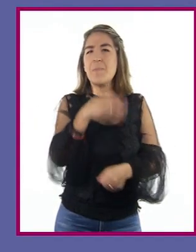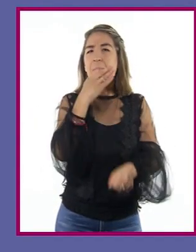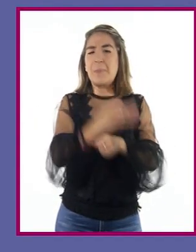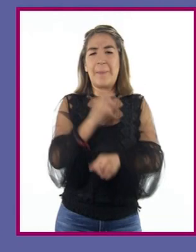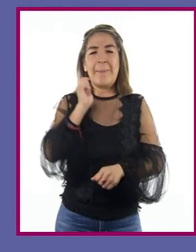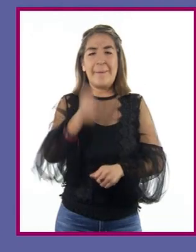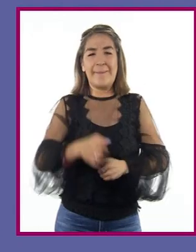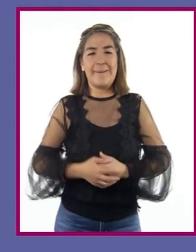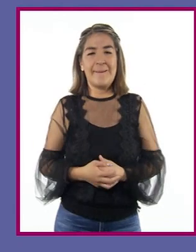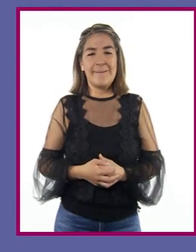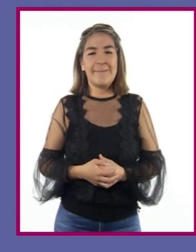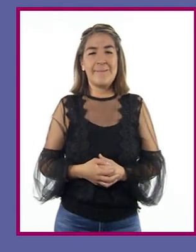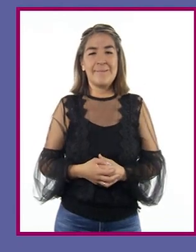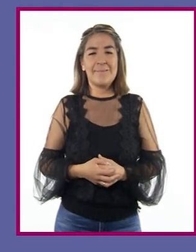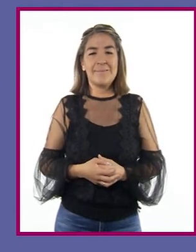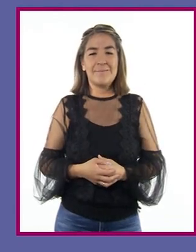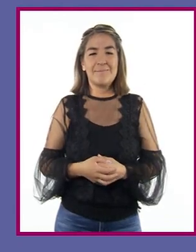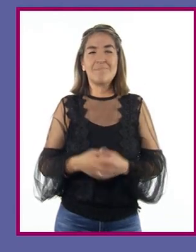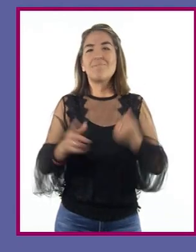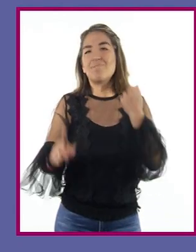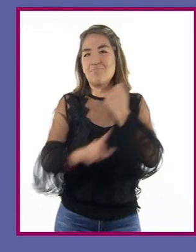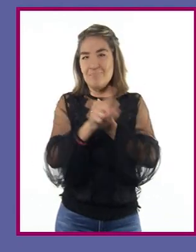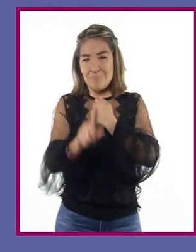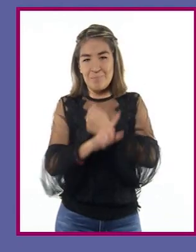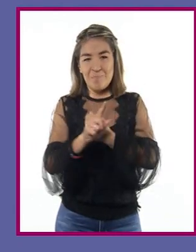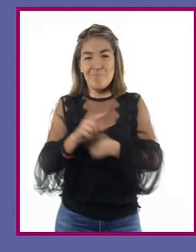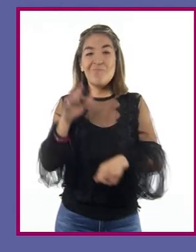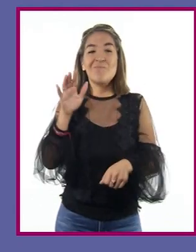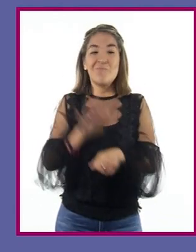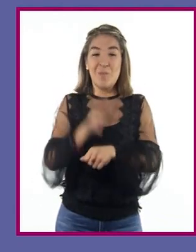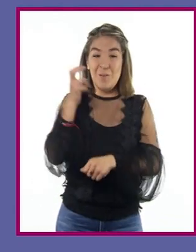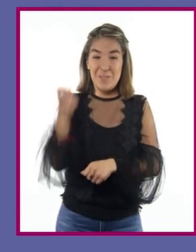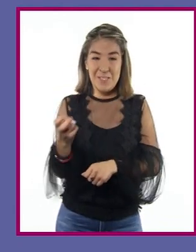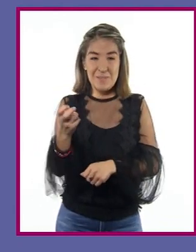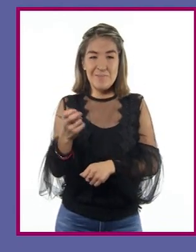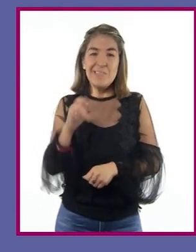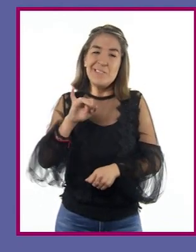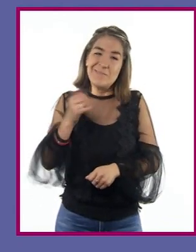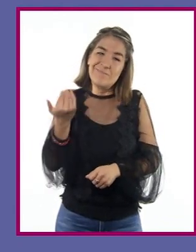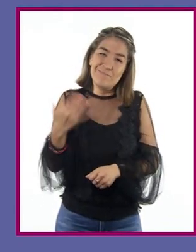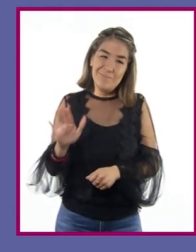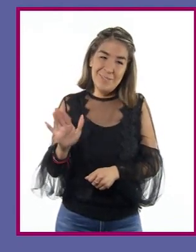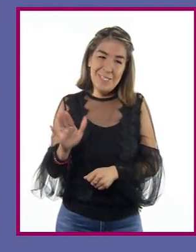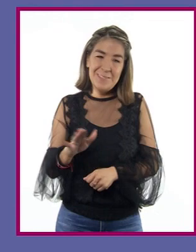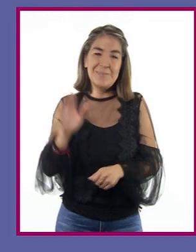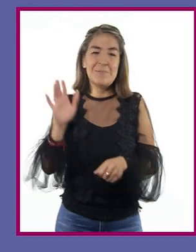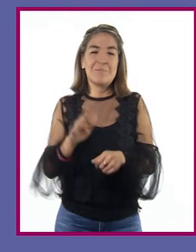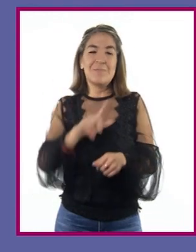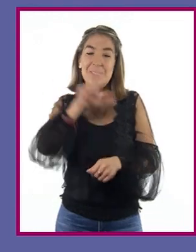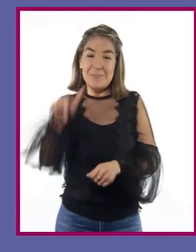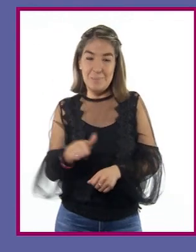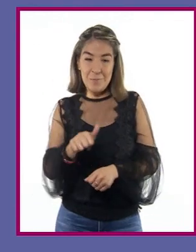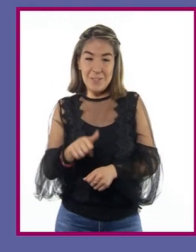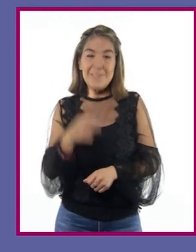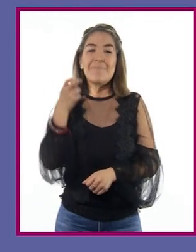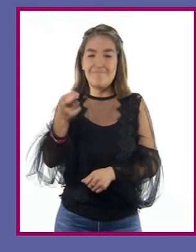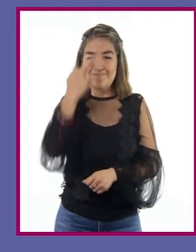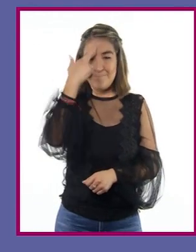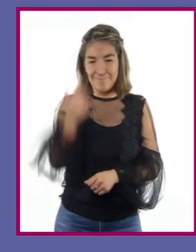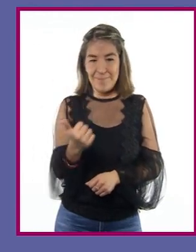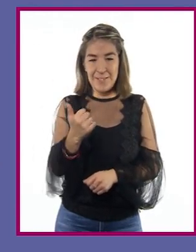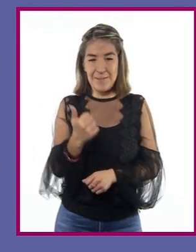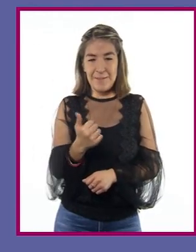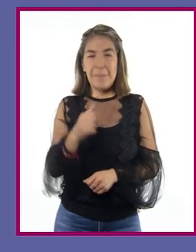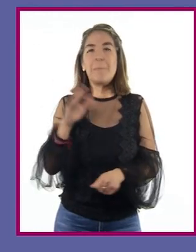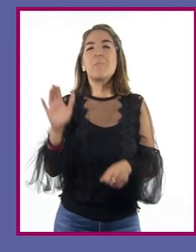nexos ubicamos frases como en consecuencia, por lo tanto, así pues, por consiguiente, en efecto y de